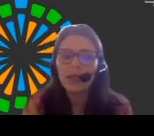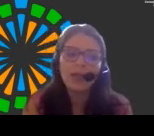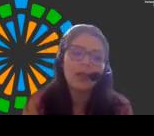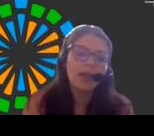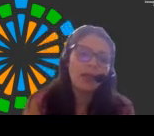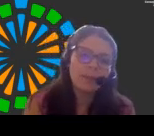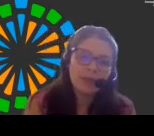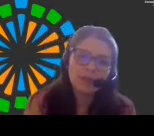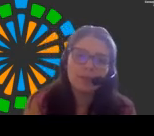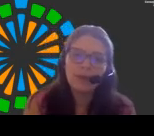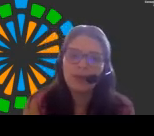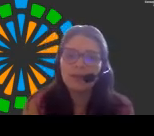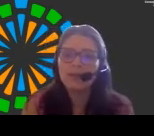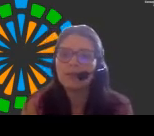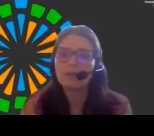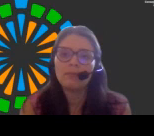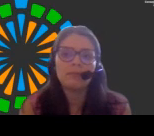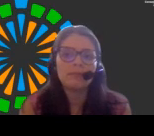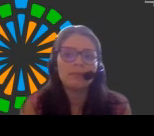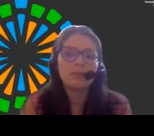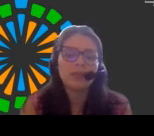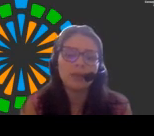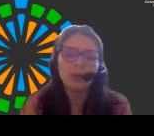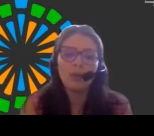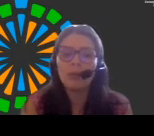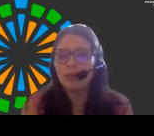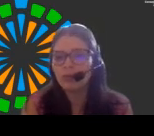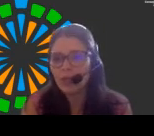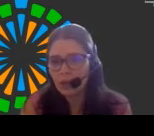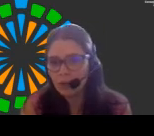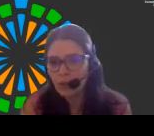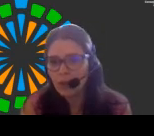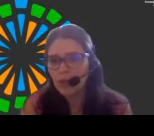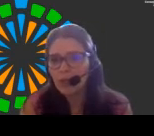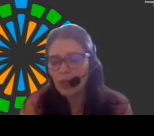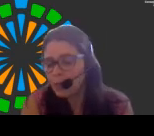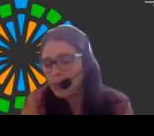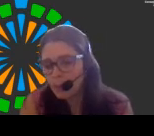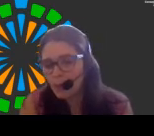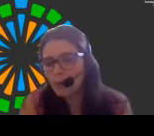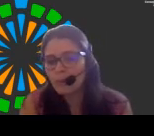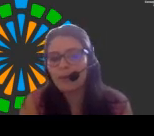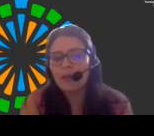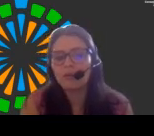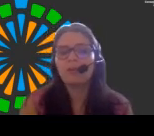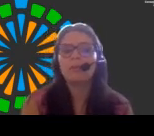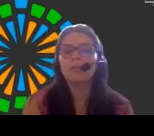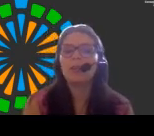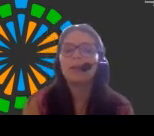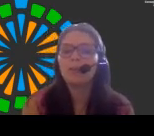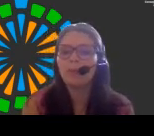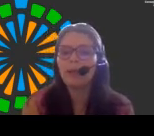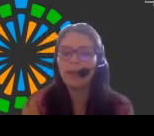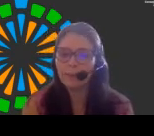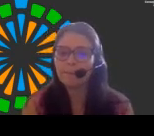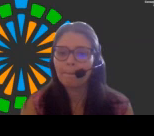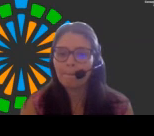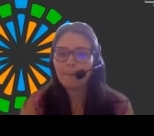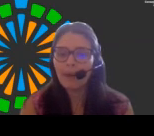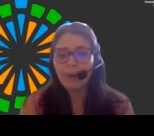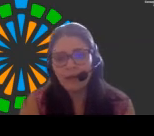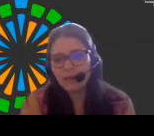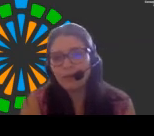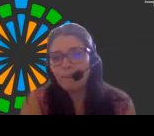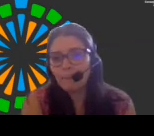no salga de ahí en empresas privadas es más que todo voluntario el tema pero bueno para eso estamos acá como para